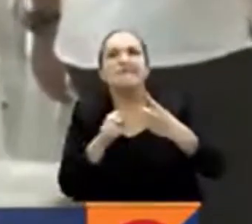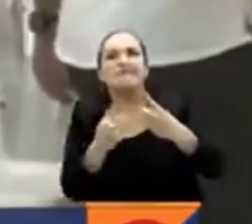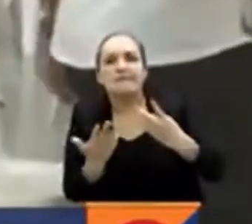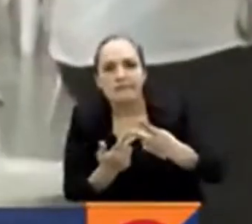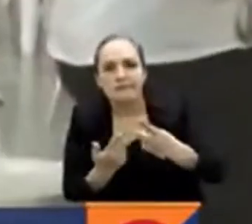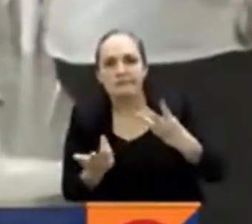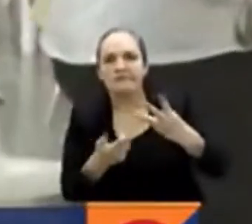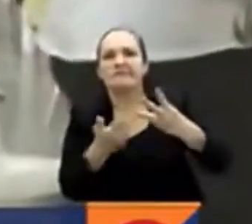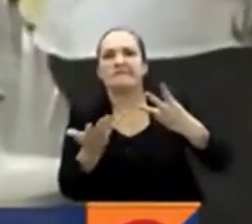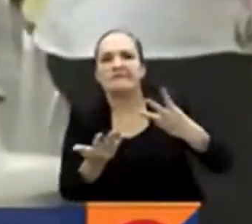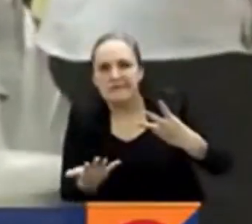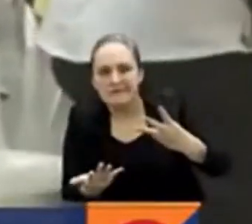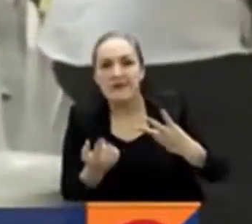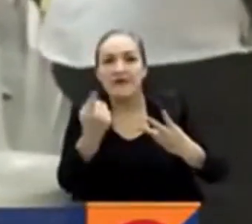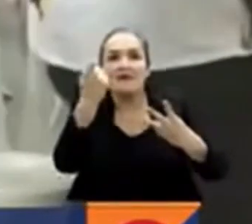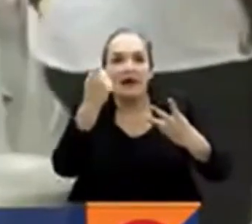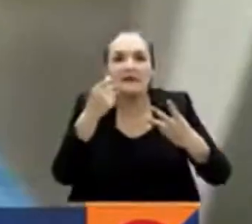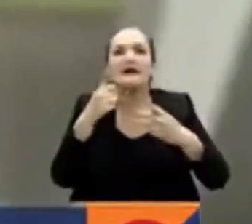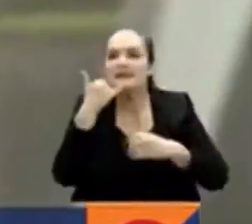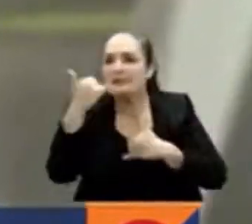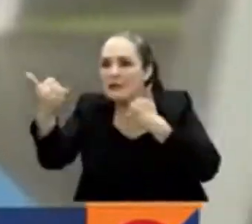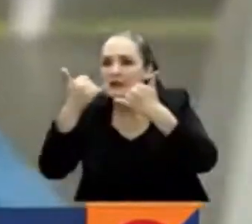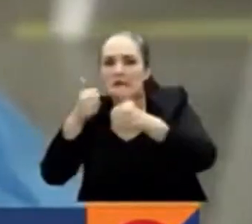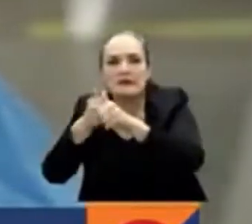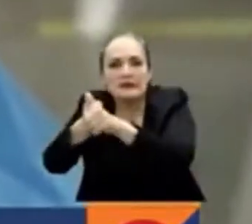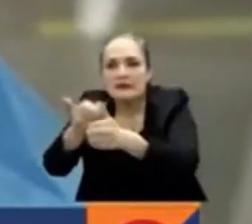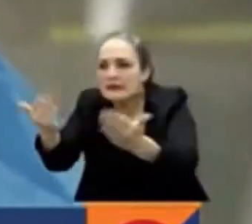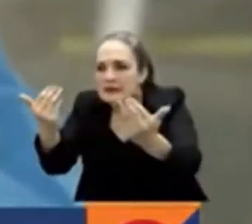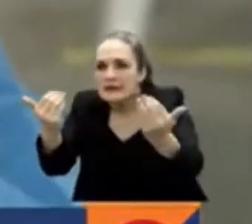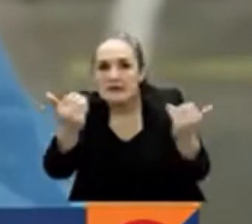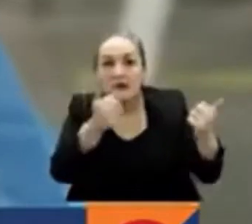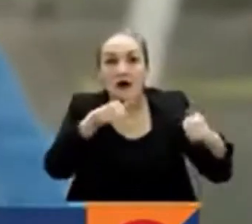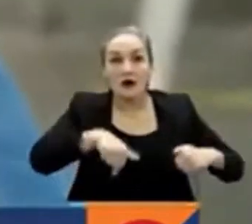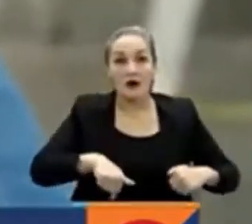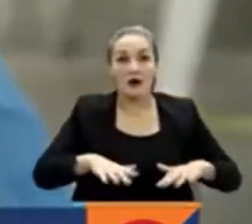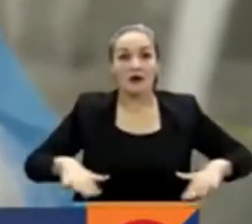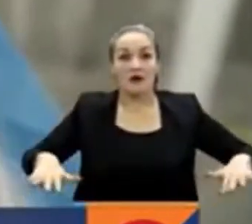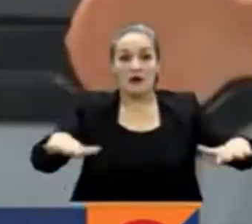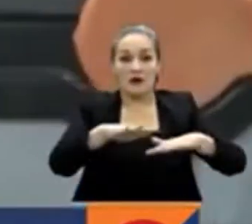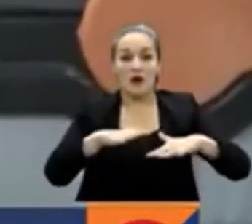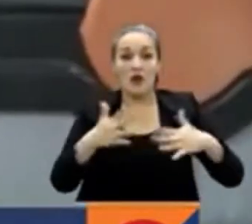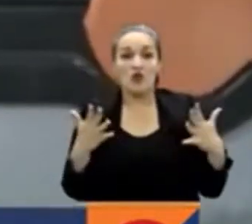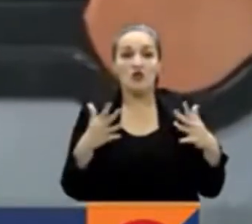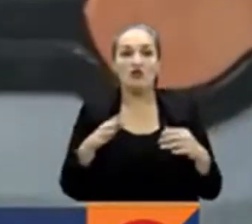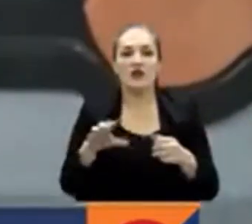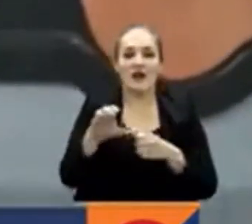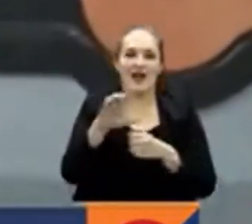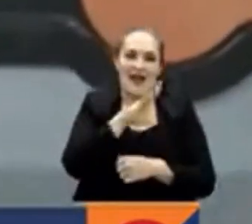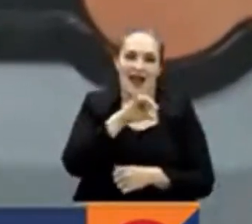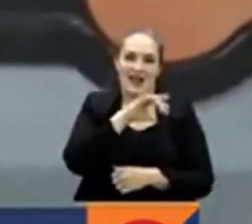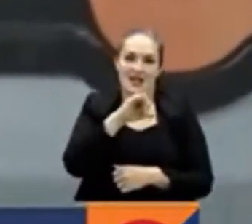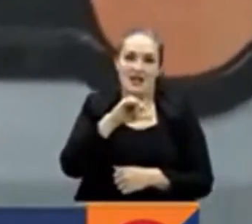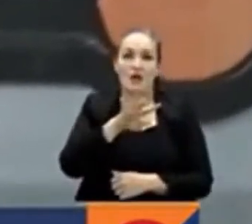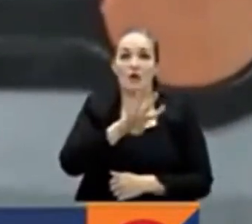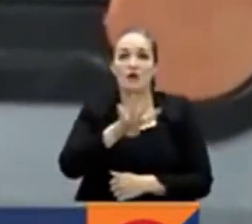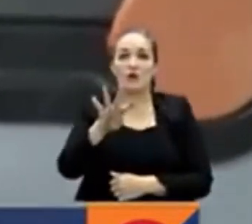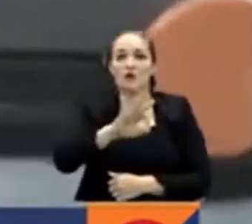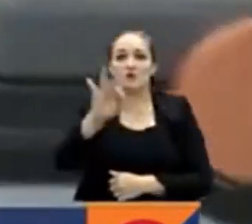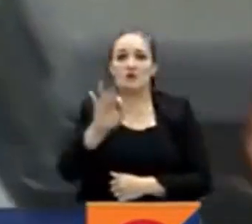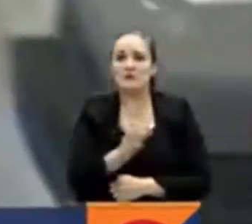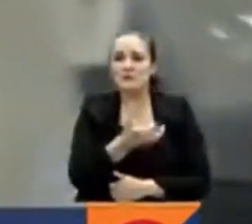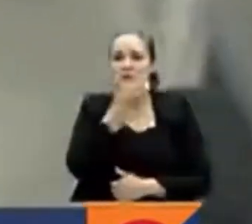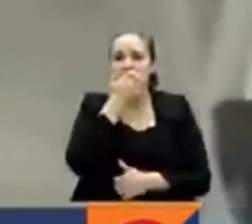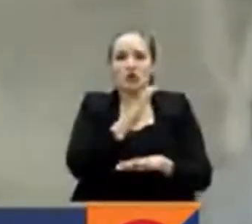vacunación con segundas y terceras dosis. En la ciudad, solo el 44% de la población se ha aplicado el